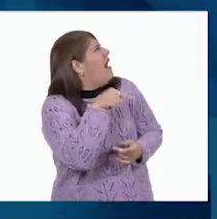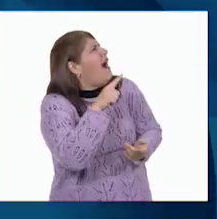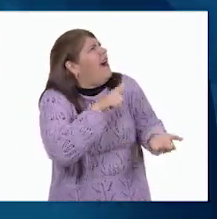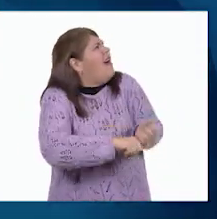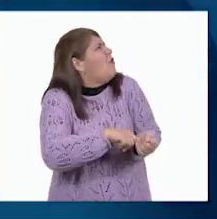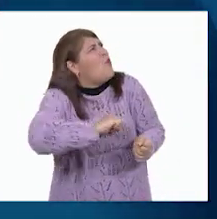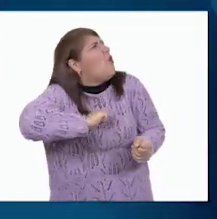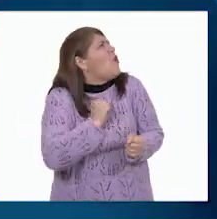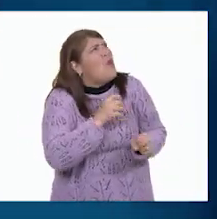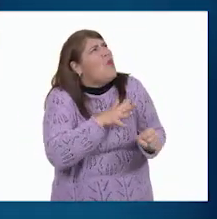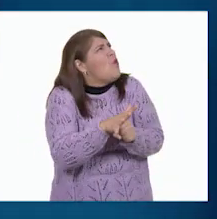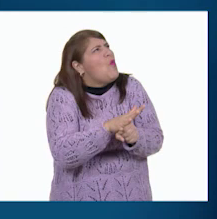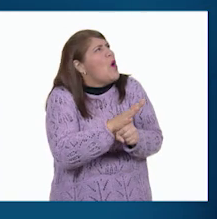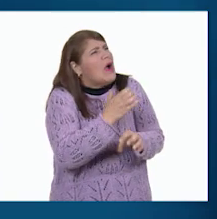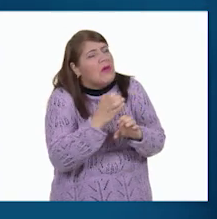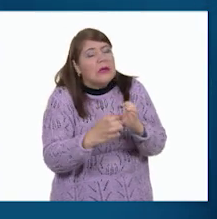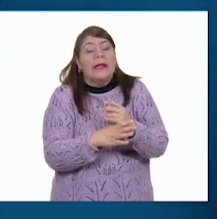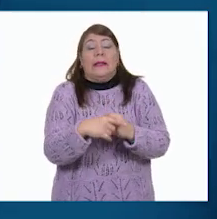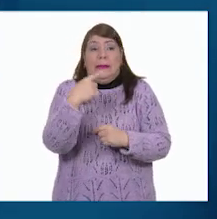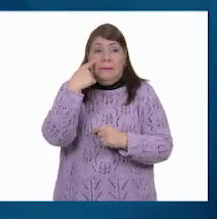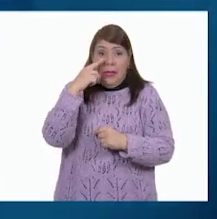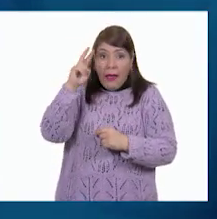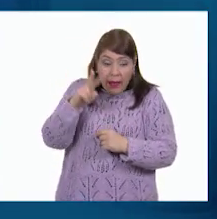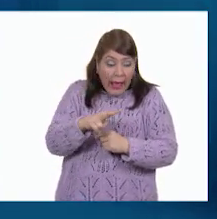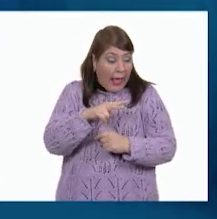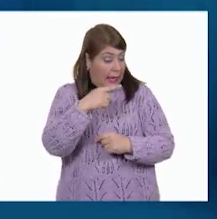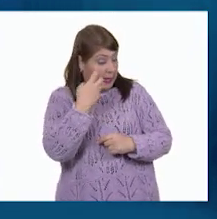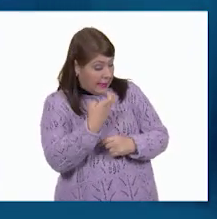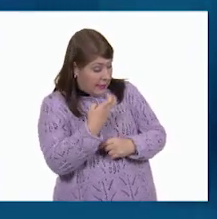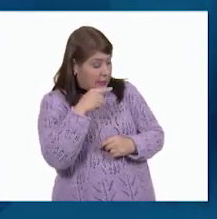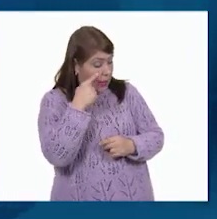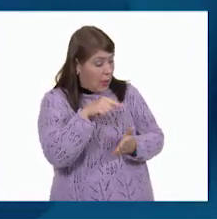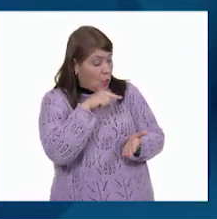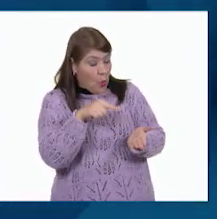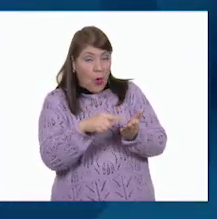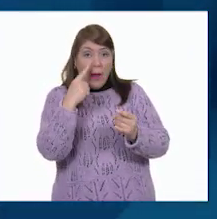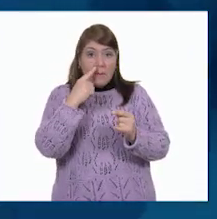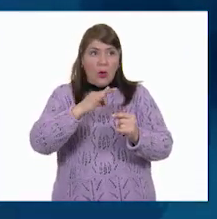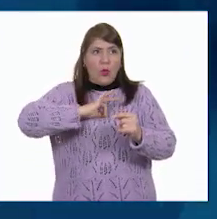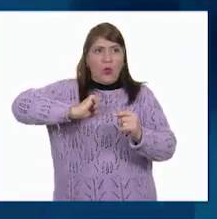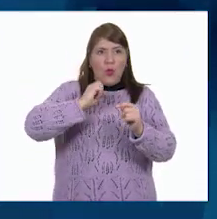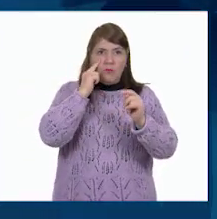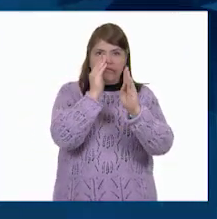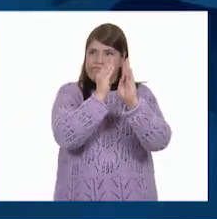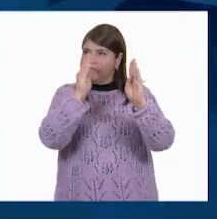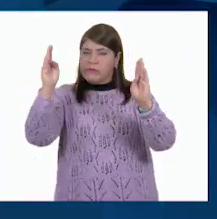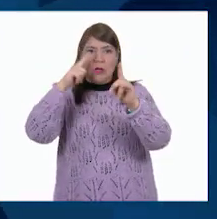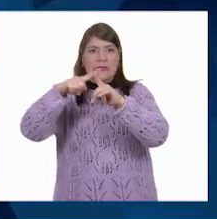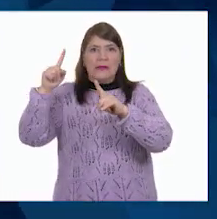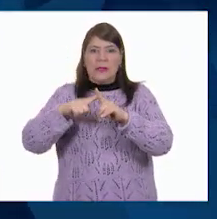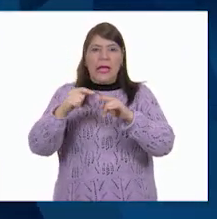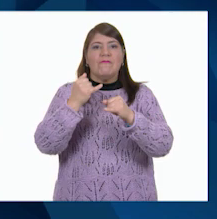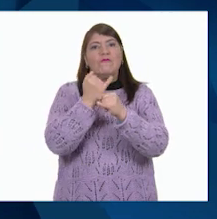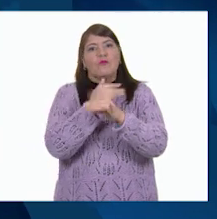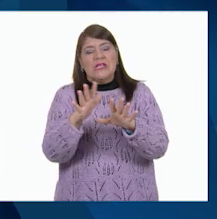guarda? Es un lugar increíble. Es donde se resguardan los documentos del país, Ton. Ahí los cuidan y los conservan